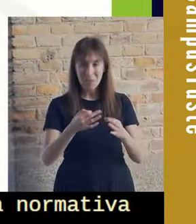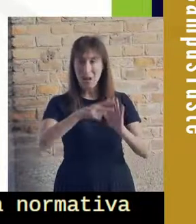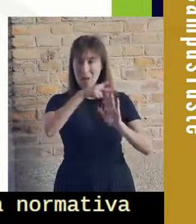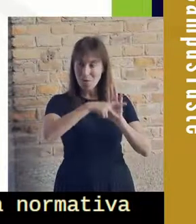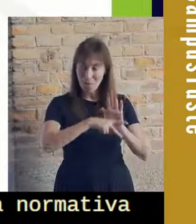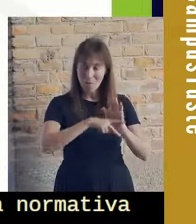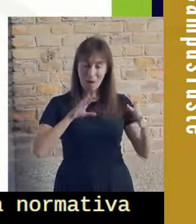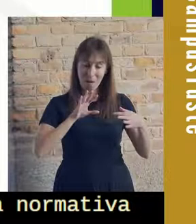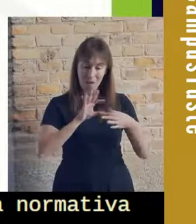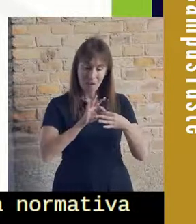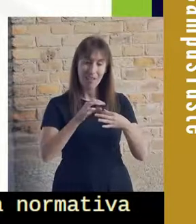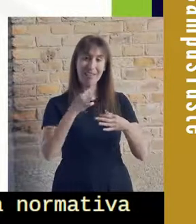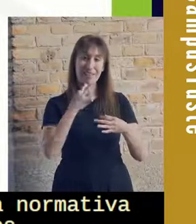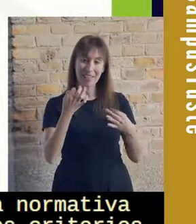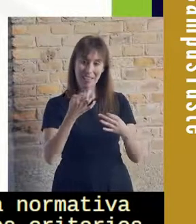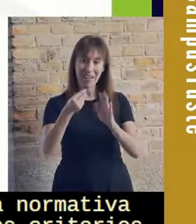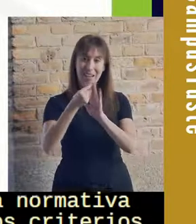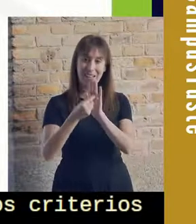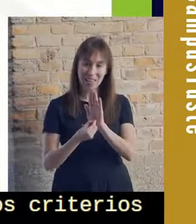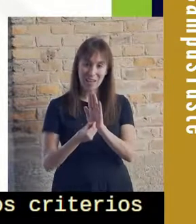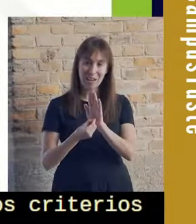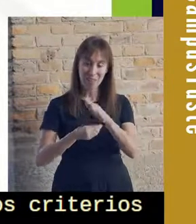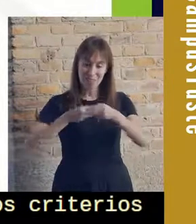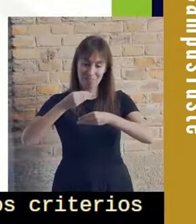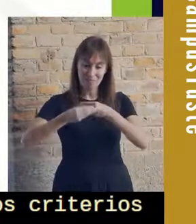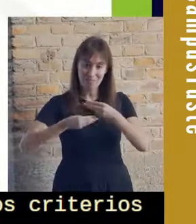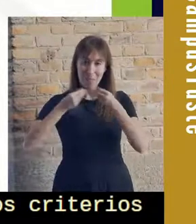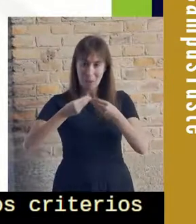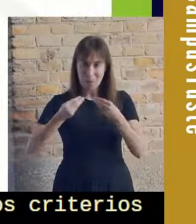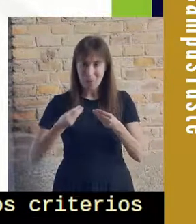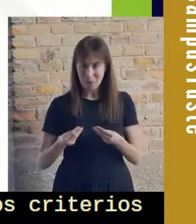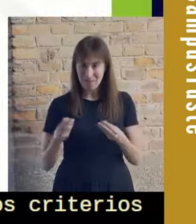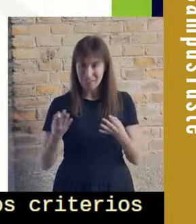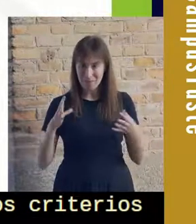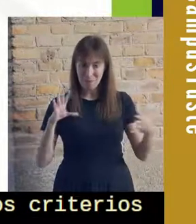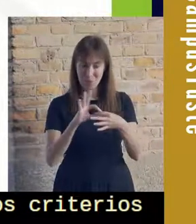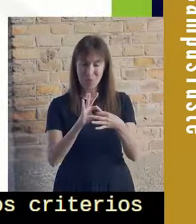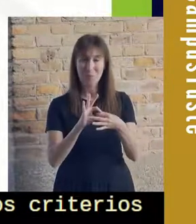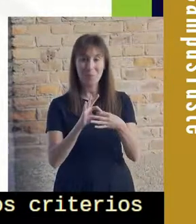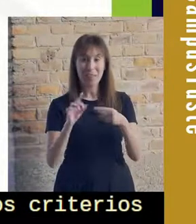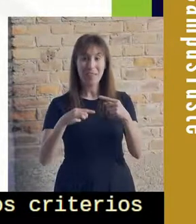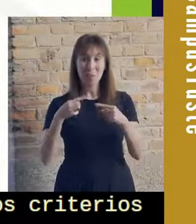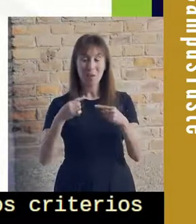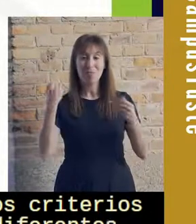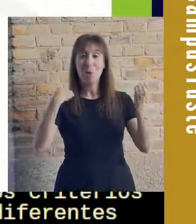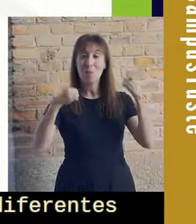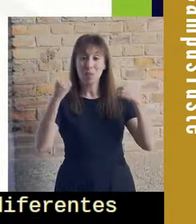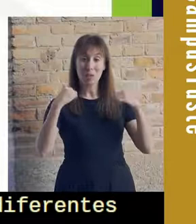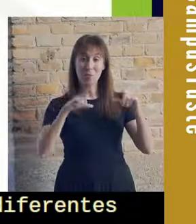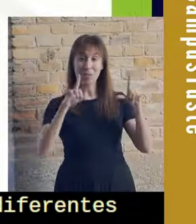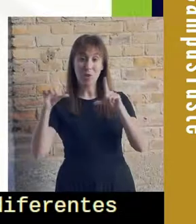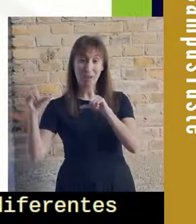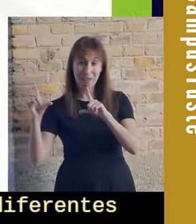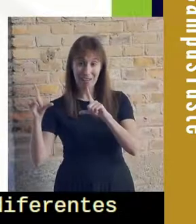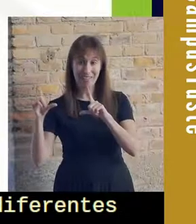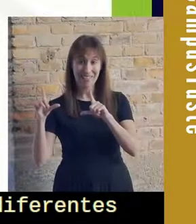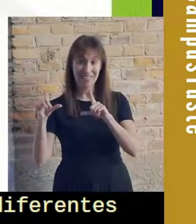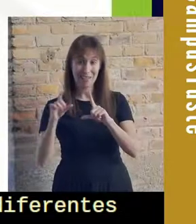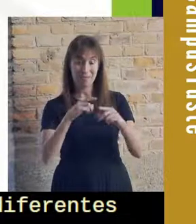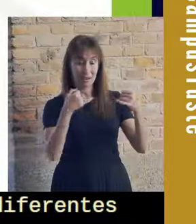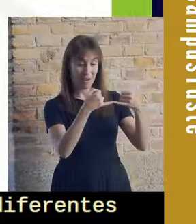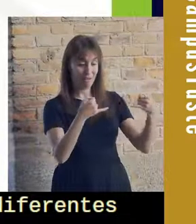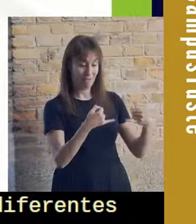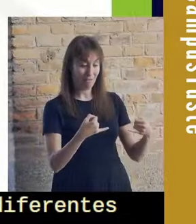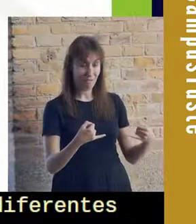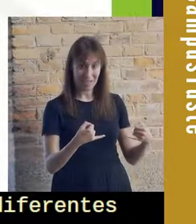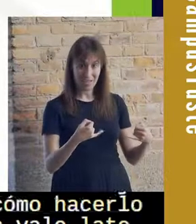une que establece Los criterios de cómo hacerlo bien luego los personajes van en diferentes línea vale la